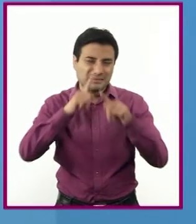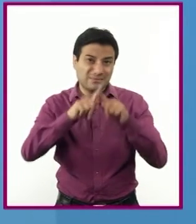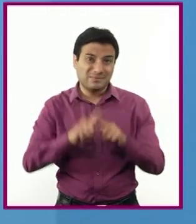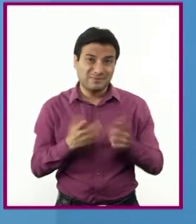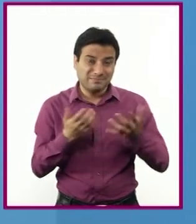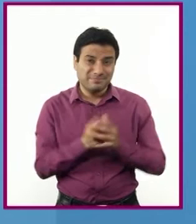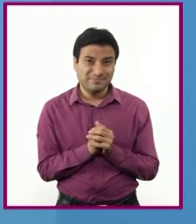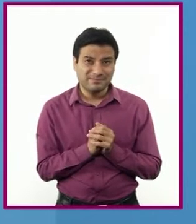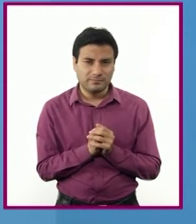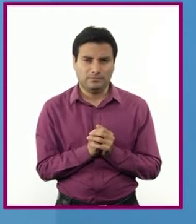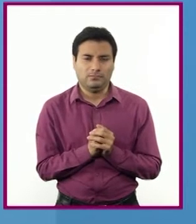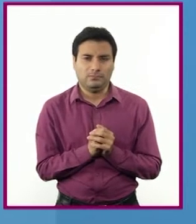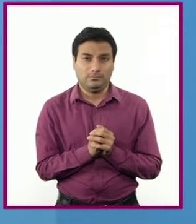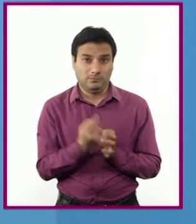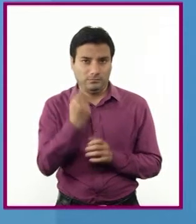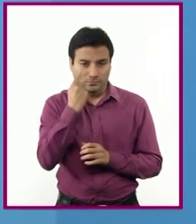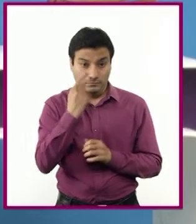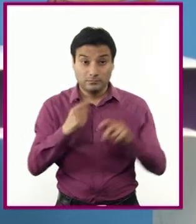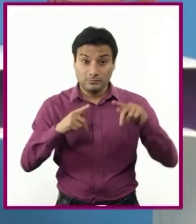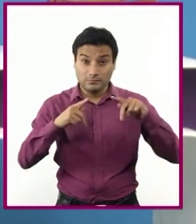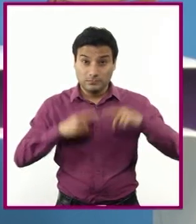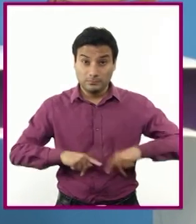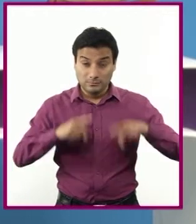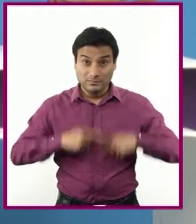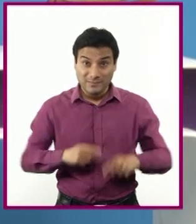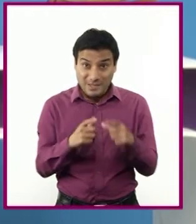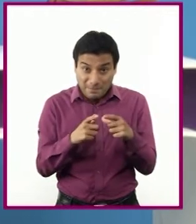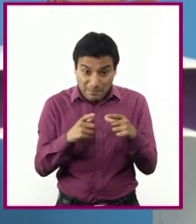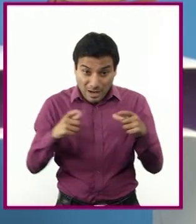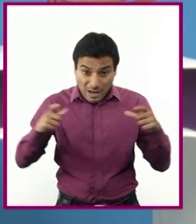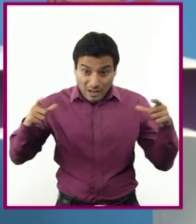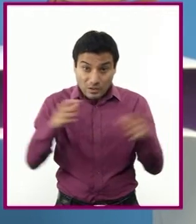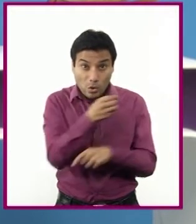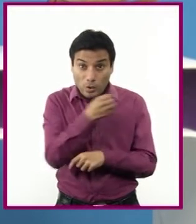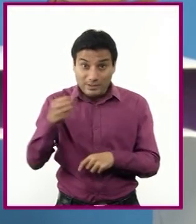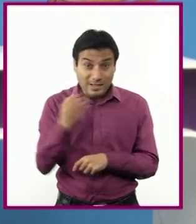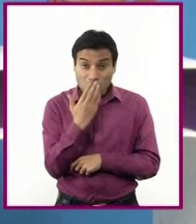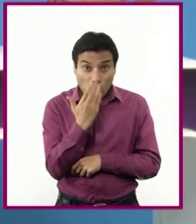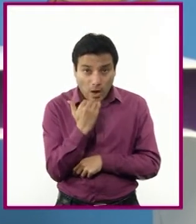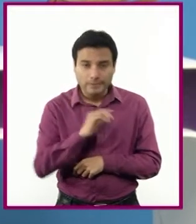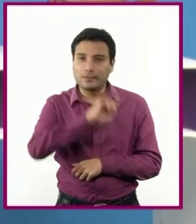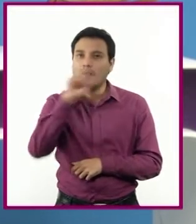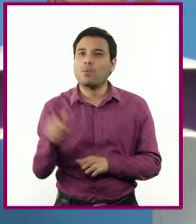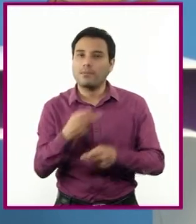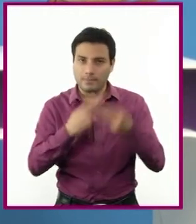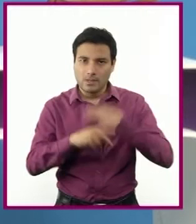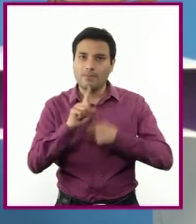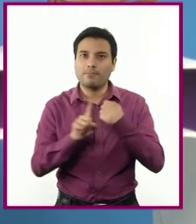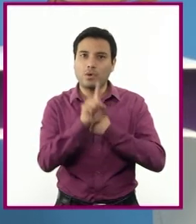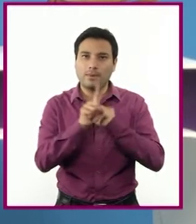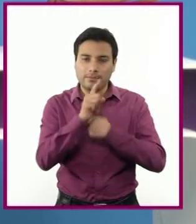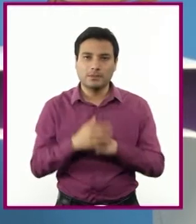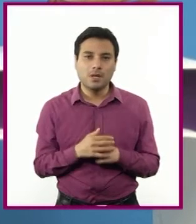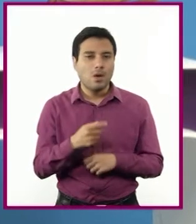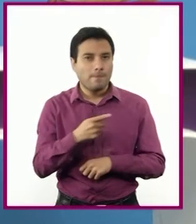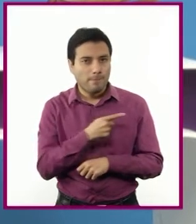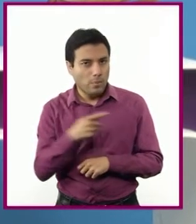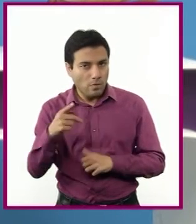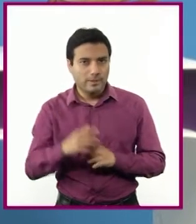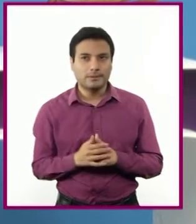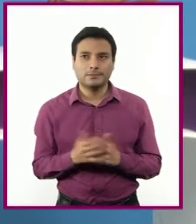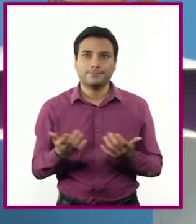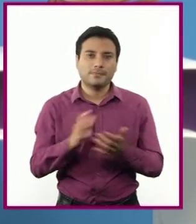aspecto humano, el rápido crecimiento no planificado acrecienta los problemas sociales, como la pobreza,